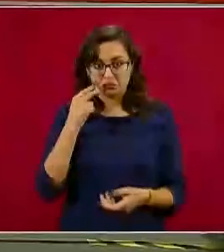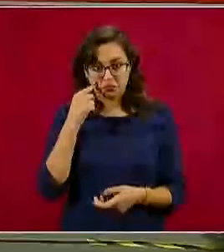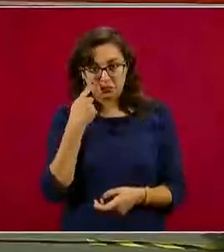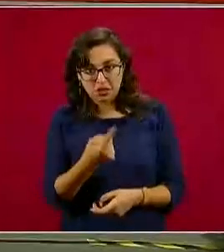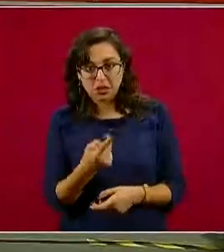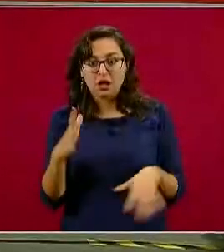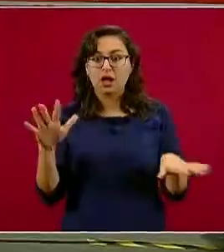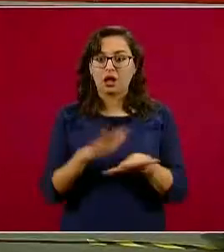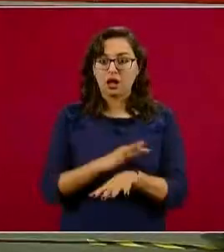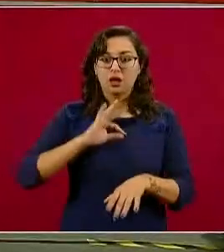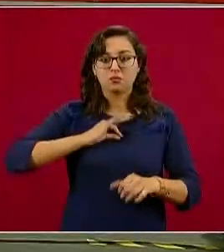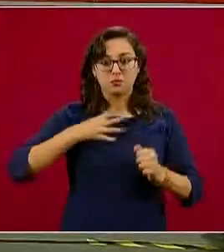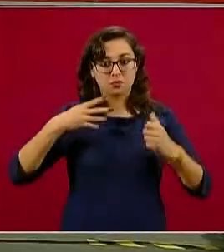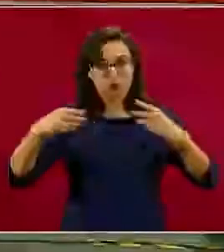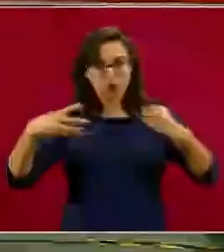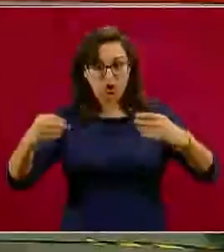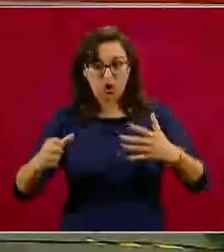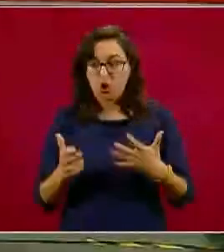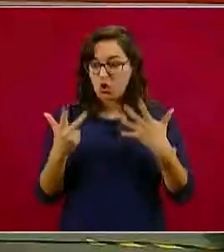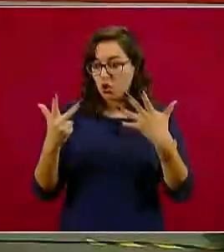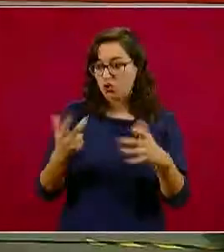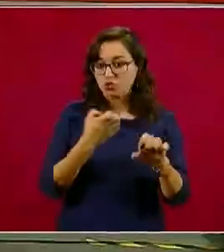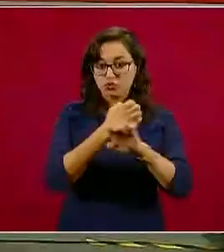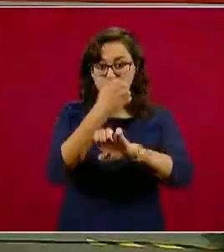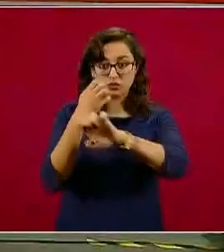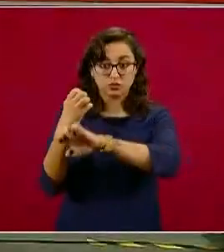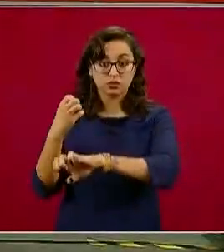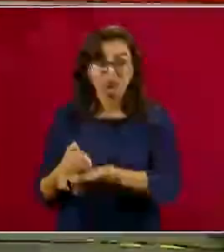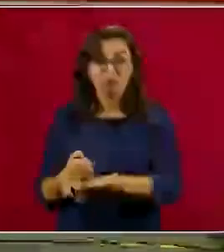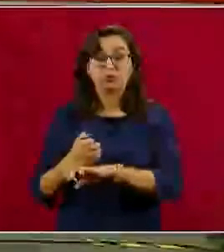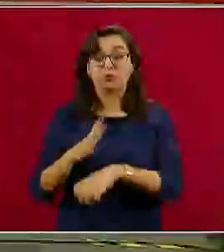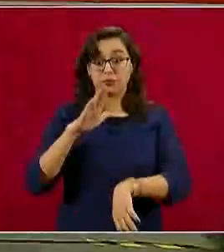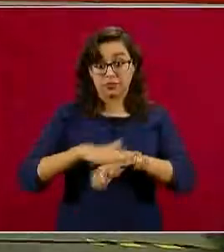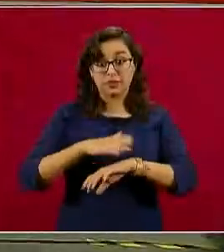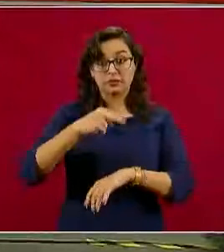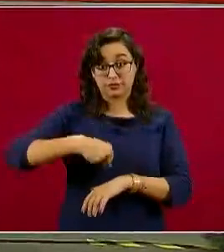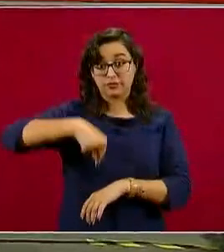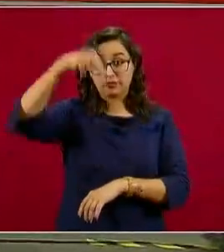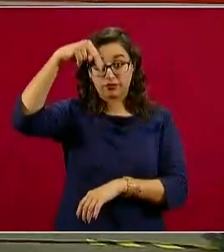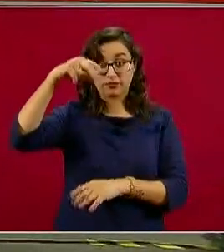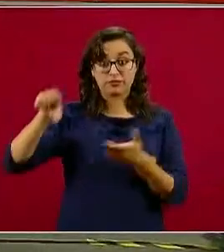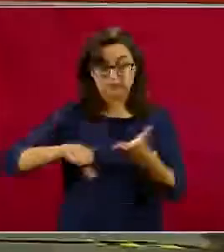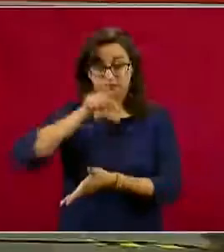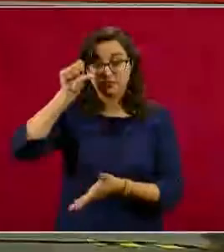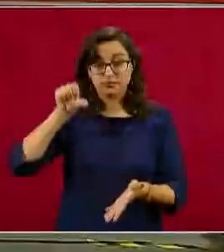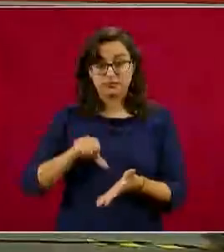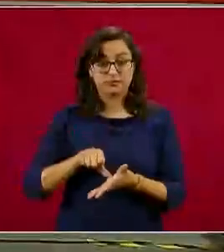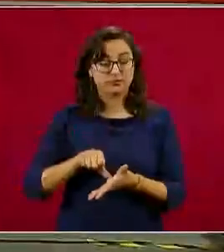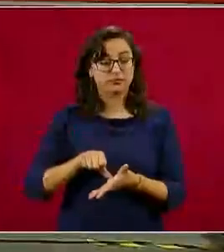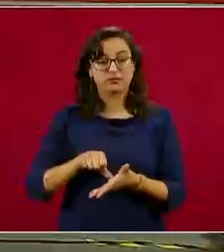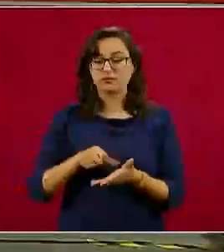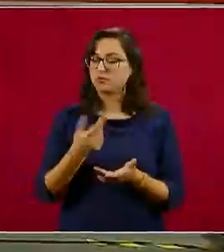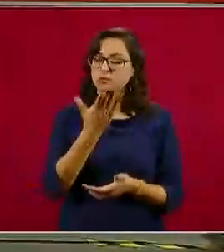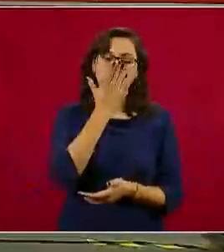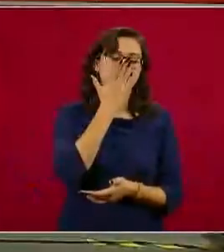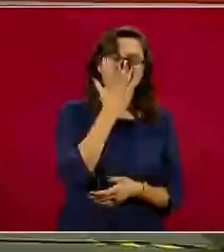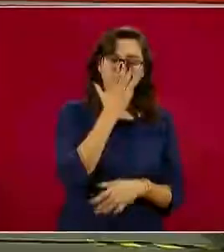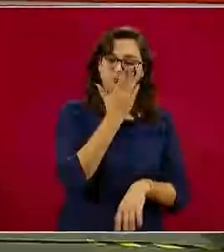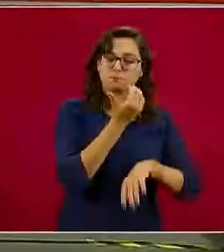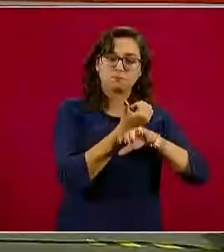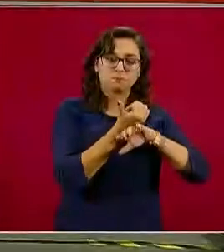rebrote o repunte en 8 de las entidades federativas, mayormente en la zona norte-centro del país, no incluye Sonora, que